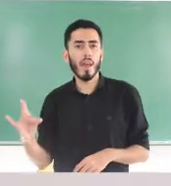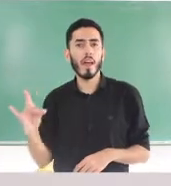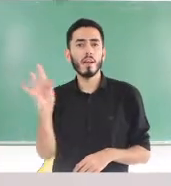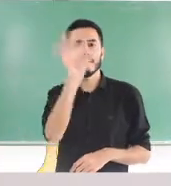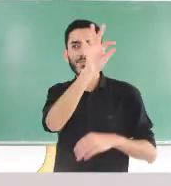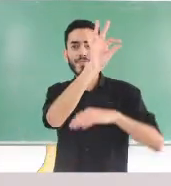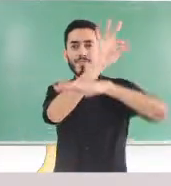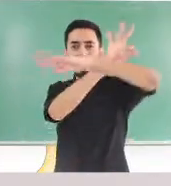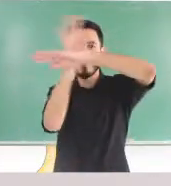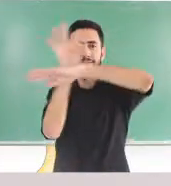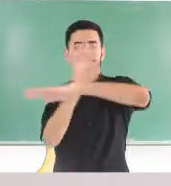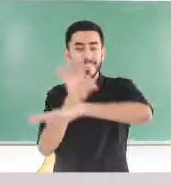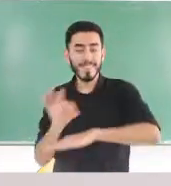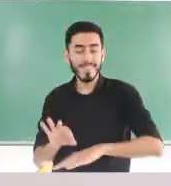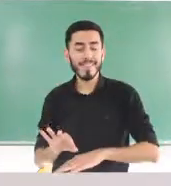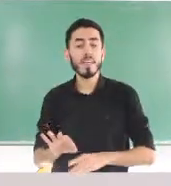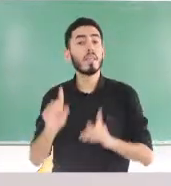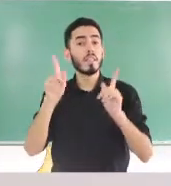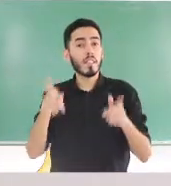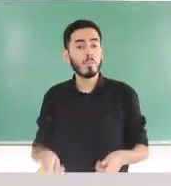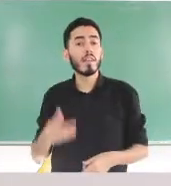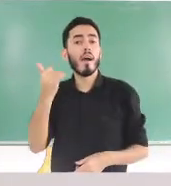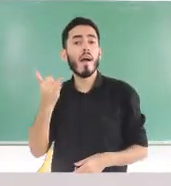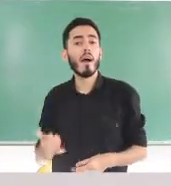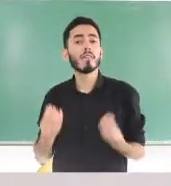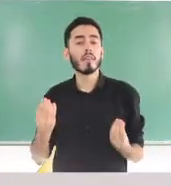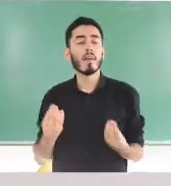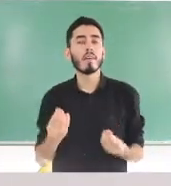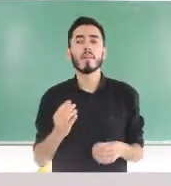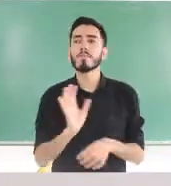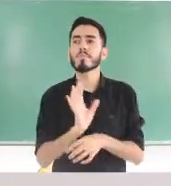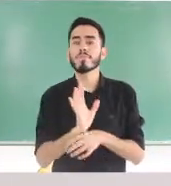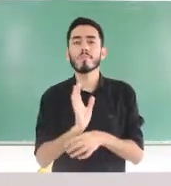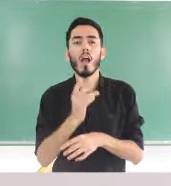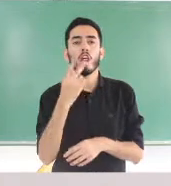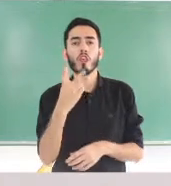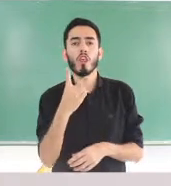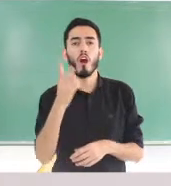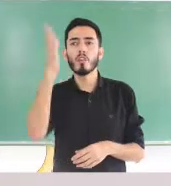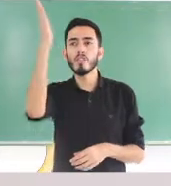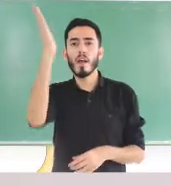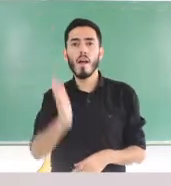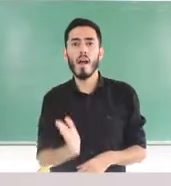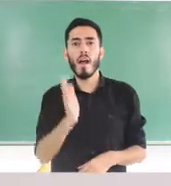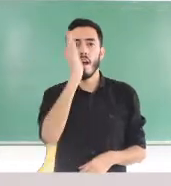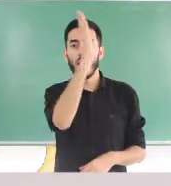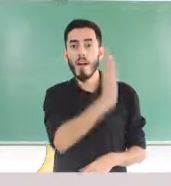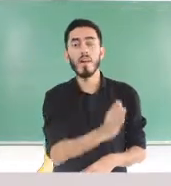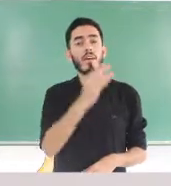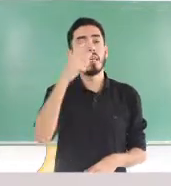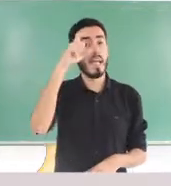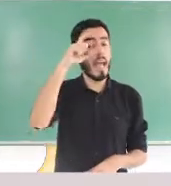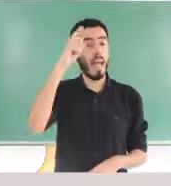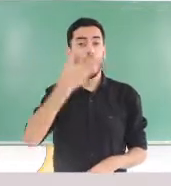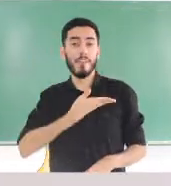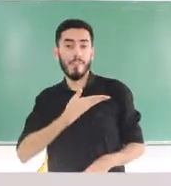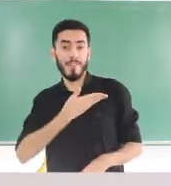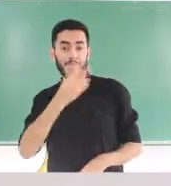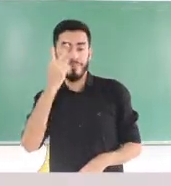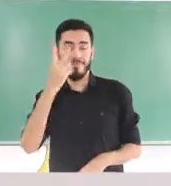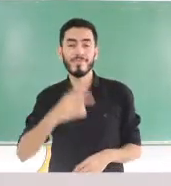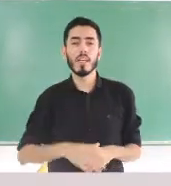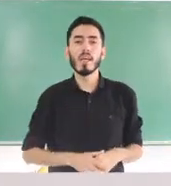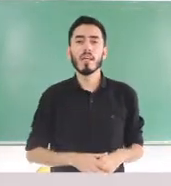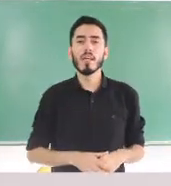que son paralelas y estas a su vez son cortadas por dos rectas transversales E y F. Todas estas